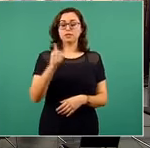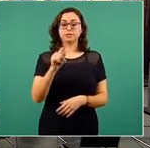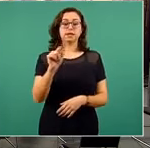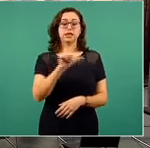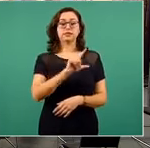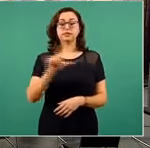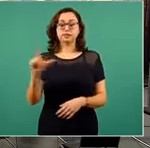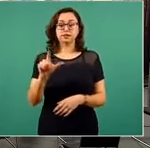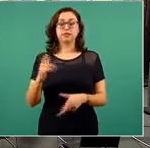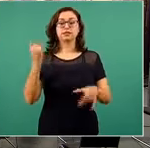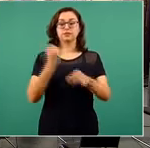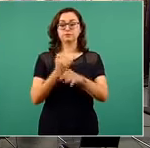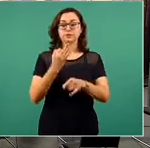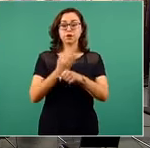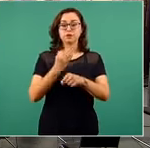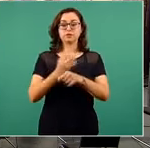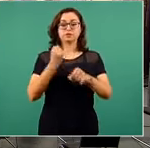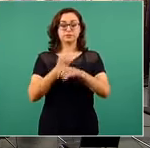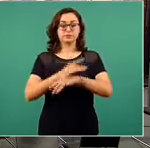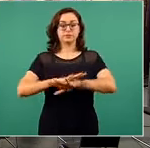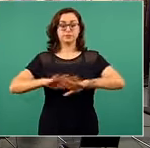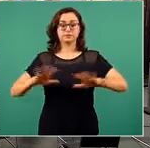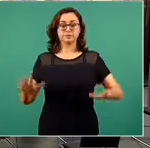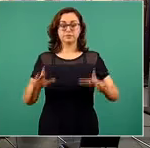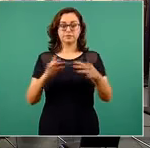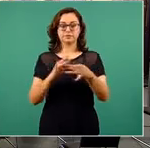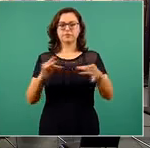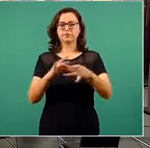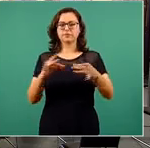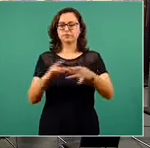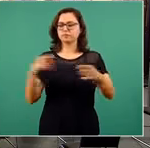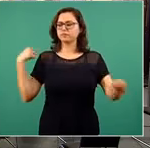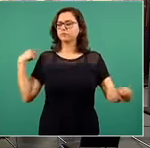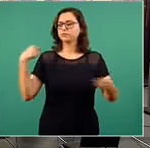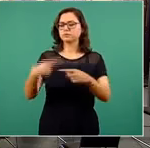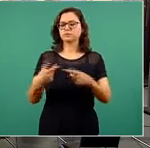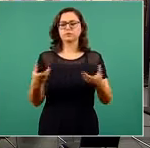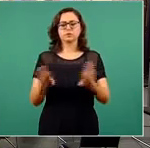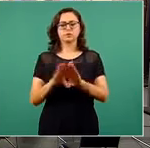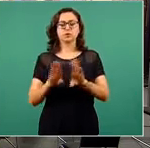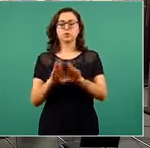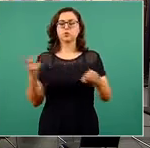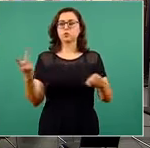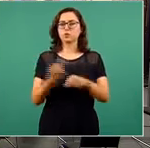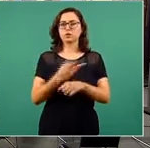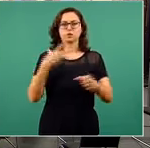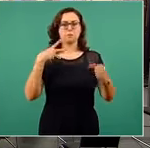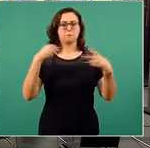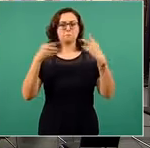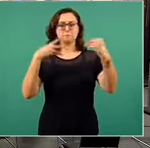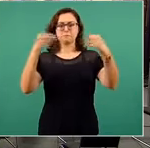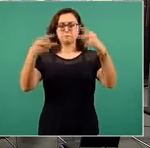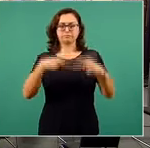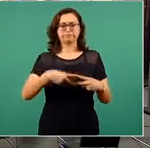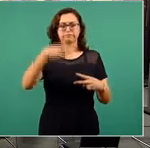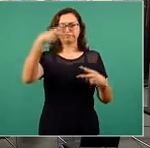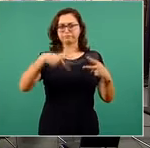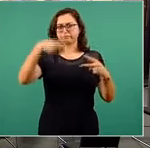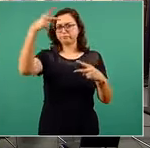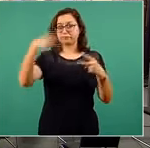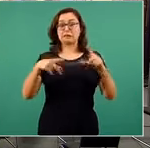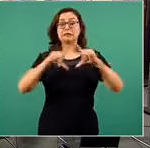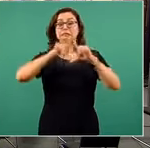el avance de lo que está sucediendo con la pandemia. Como